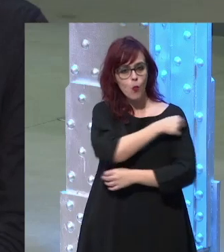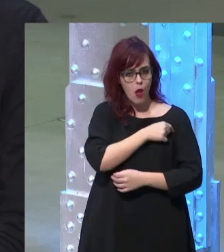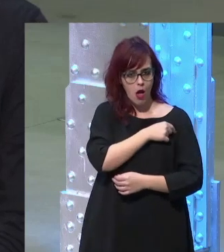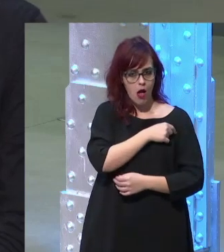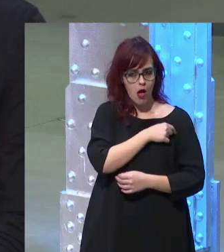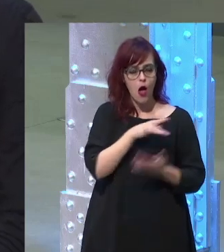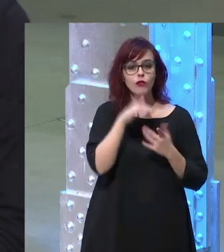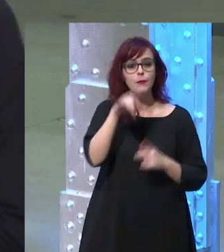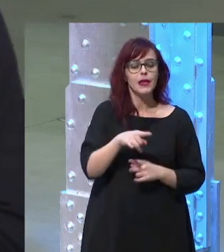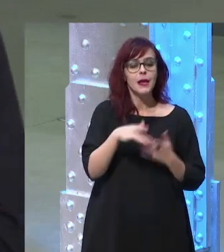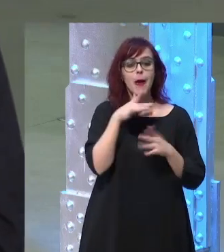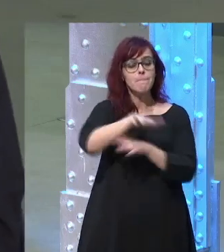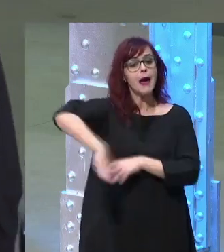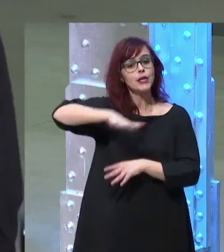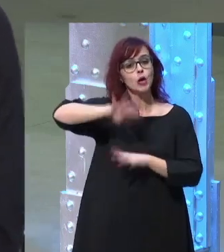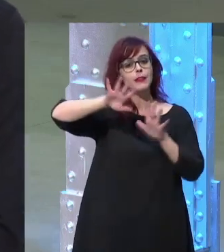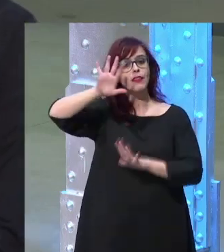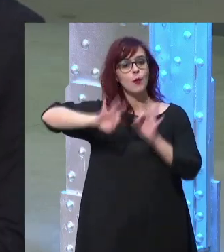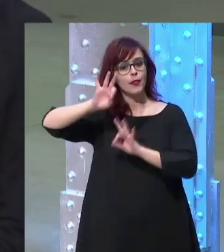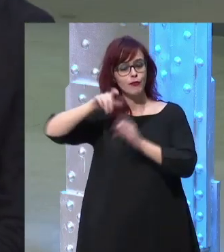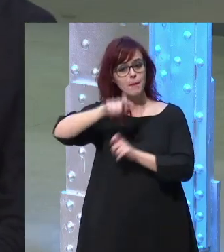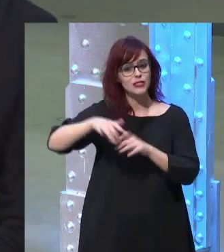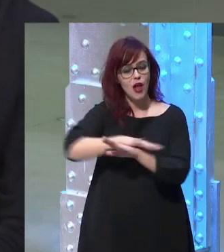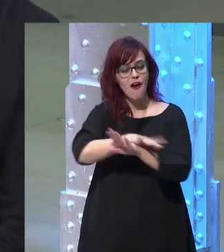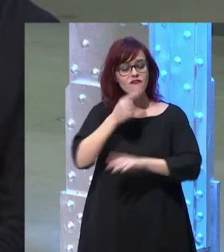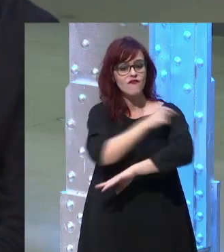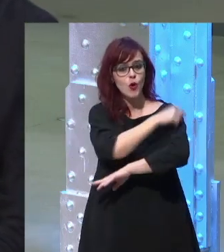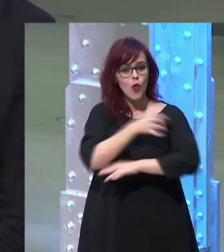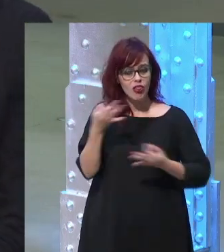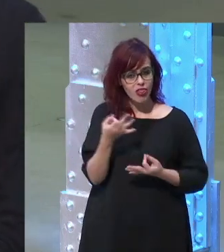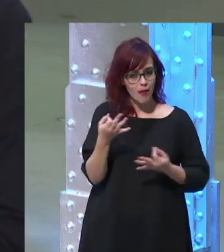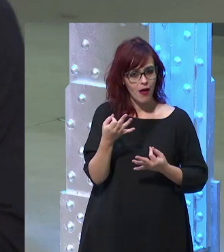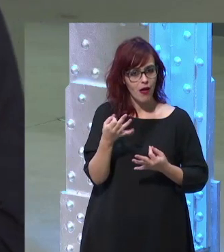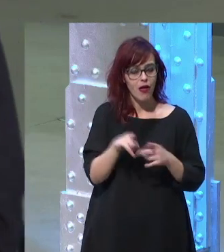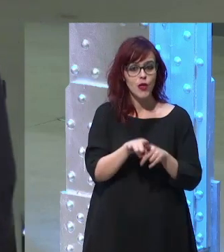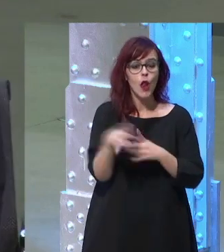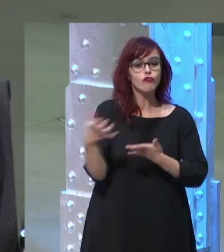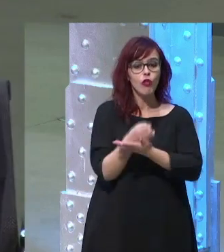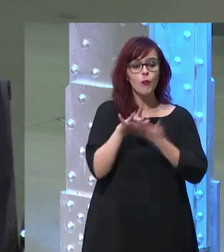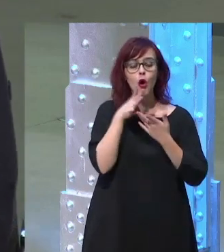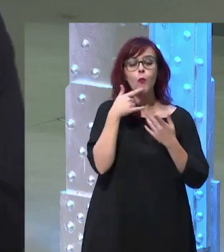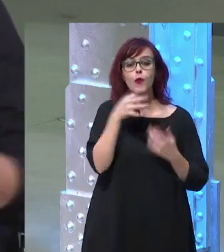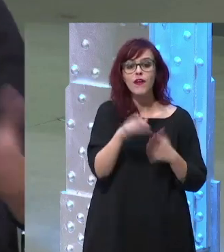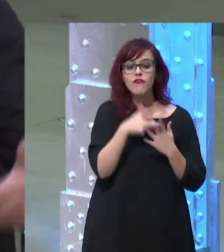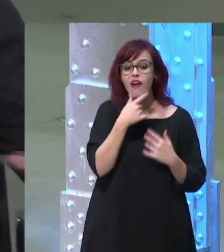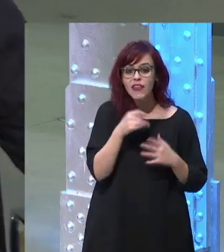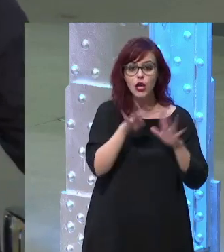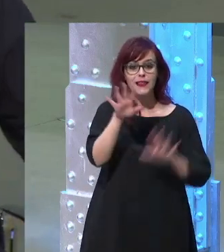estar vacunadas. En tu barrio también tiene que estar vacunado el 95%. Porque puede ser que